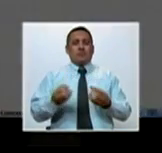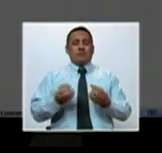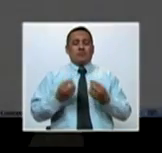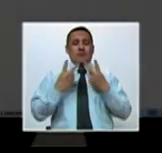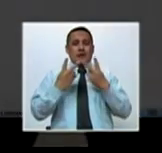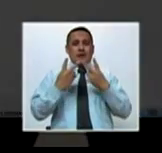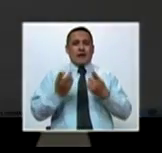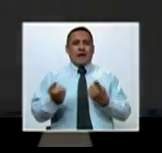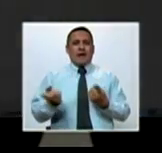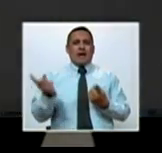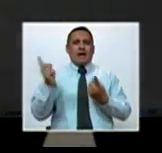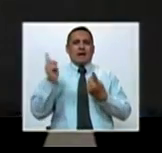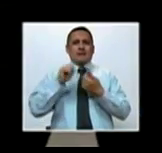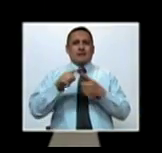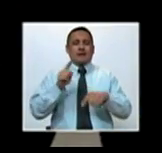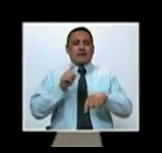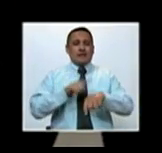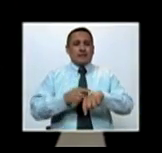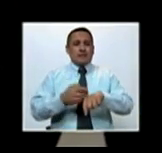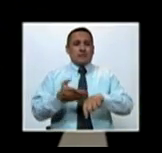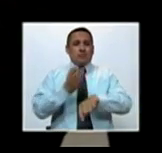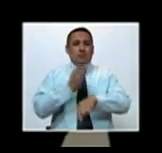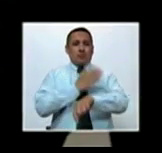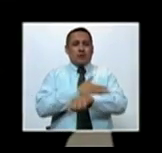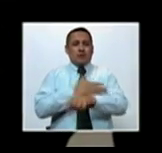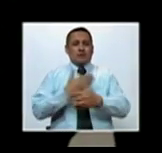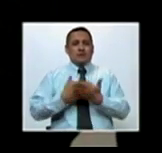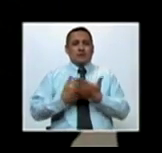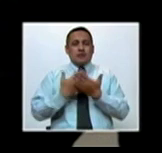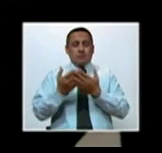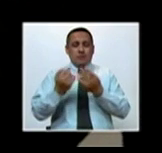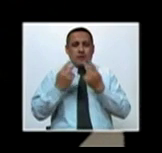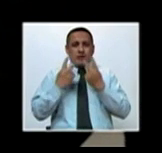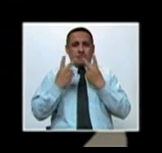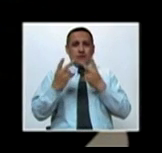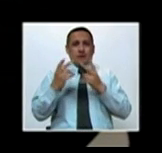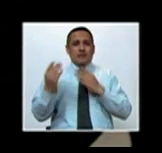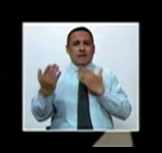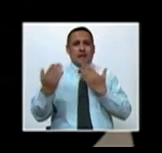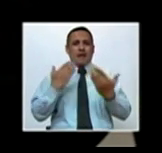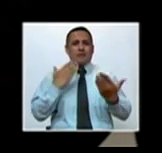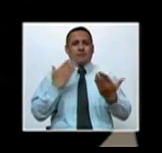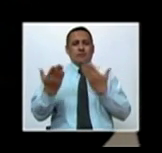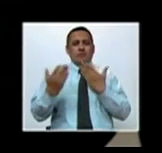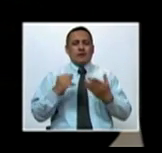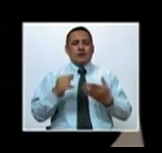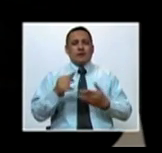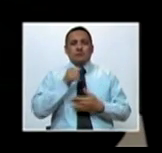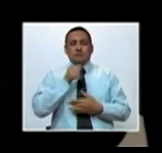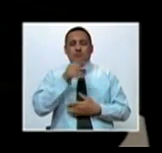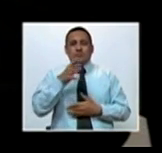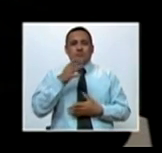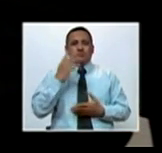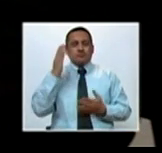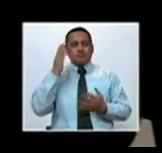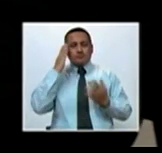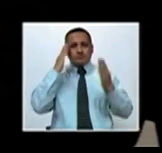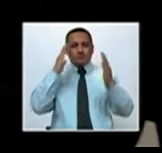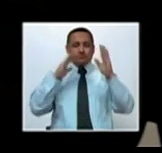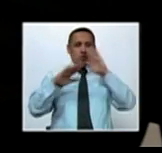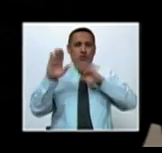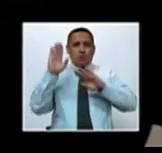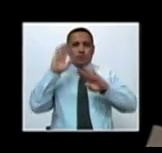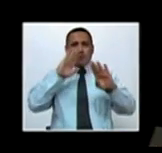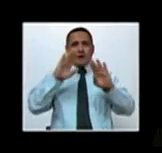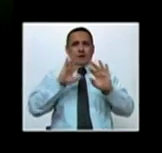peligrosamente hasta que ese momento se evidencia de la manera más inesperada